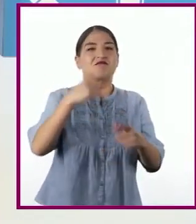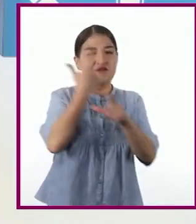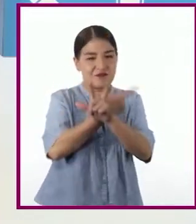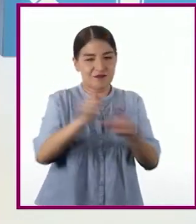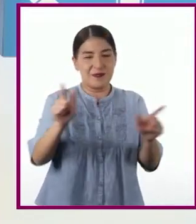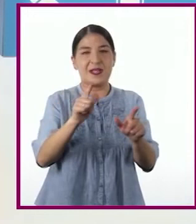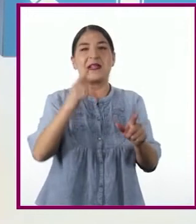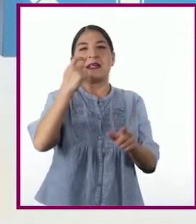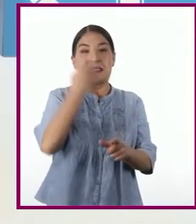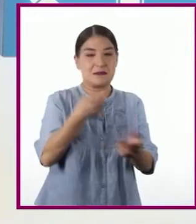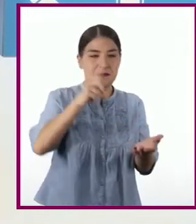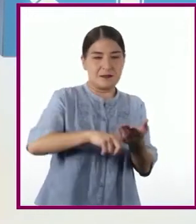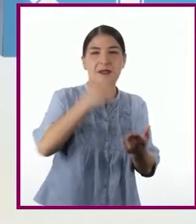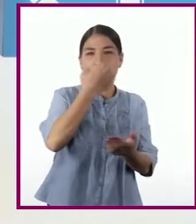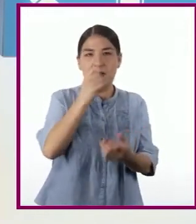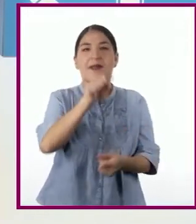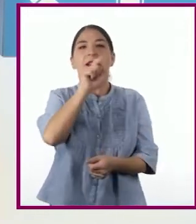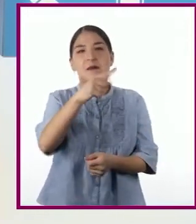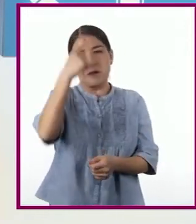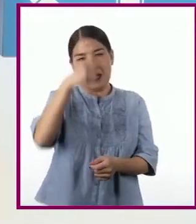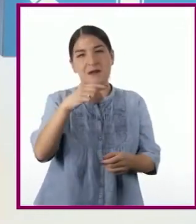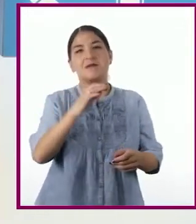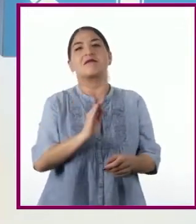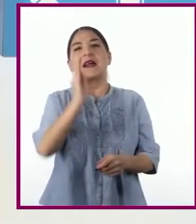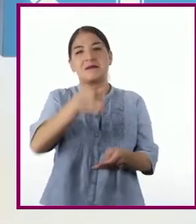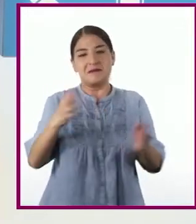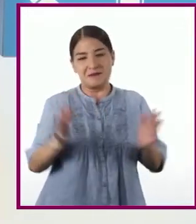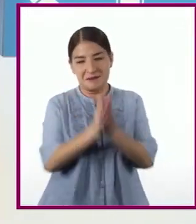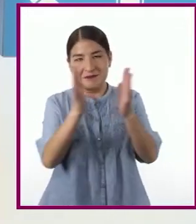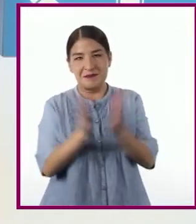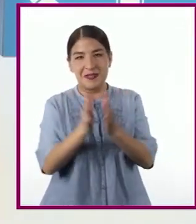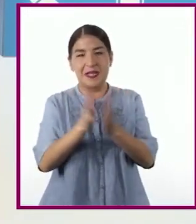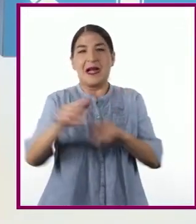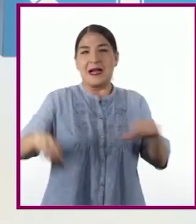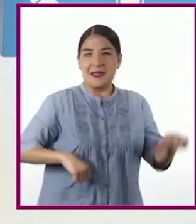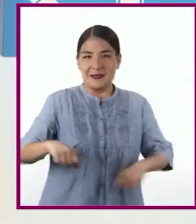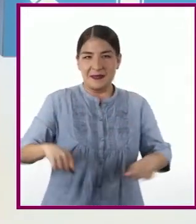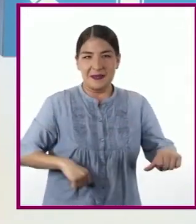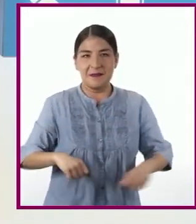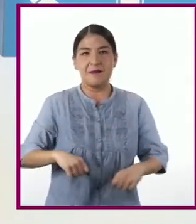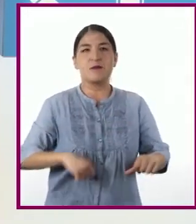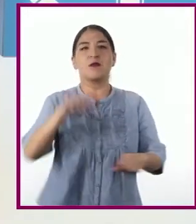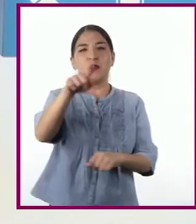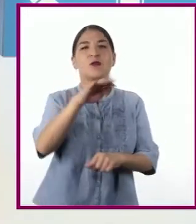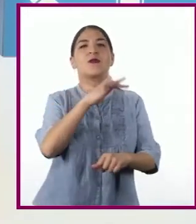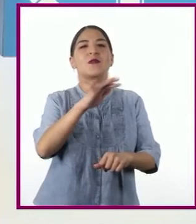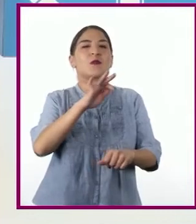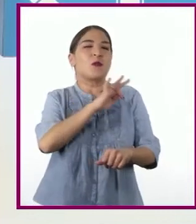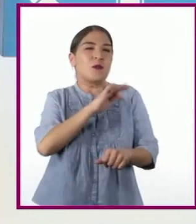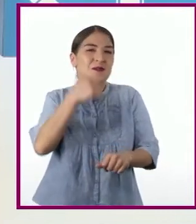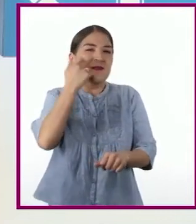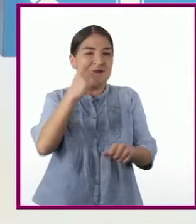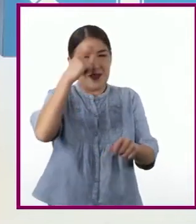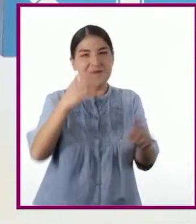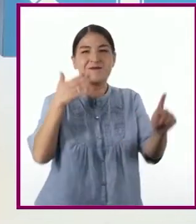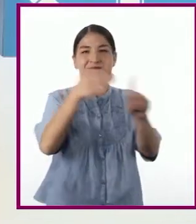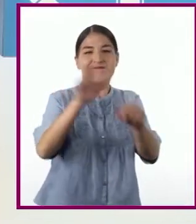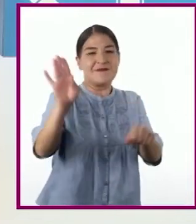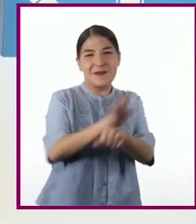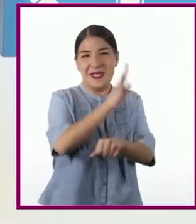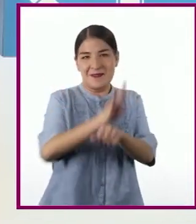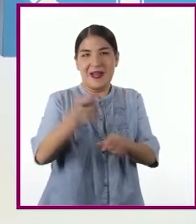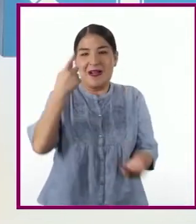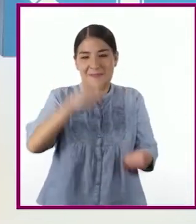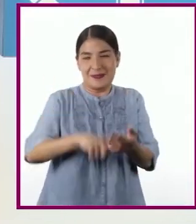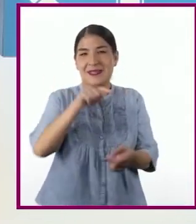escuela, mismas que les permiten participar decididamente en actividades que persigan el beneficio de todas las personas